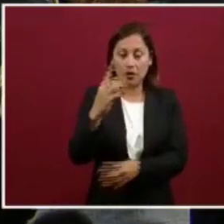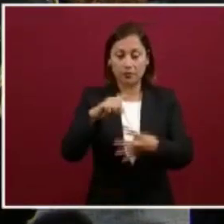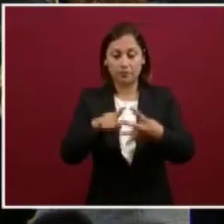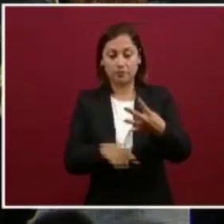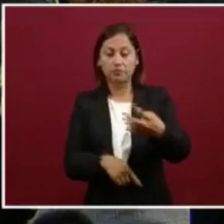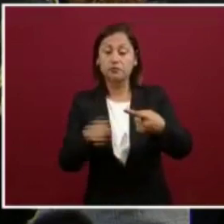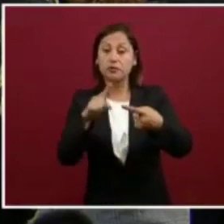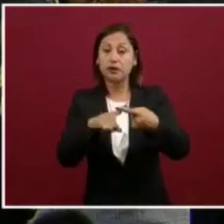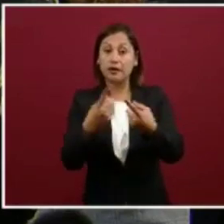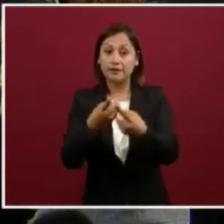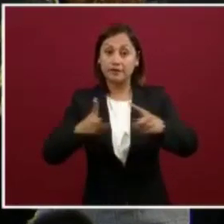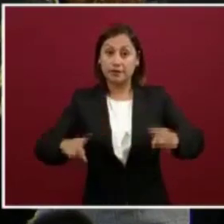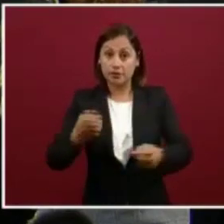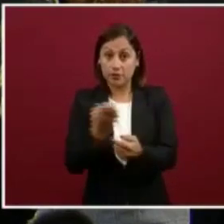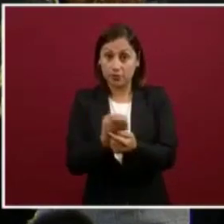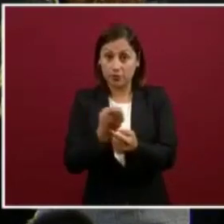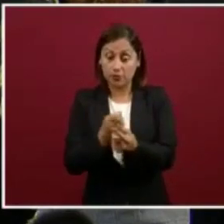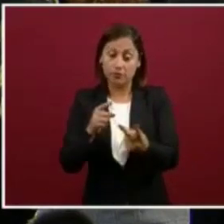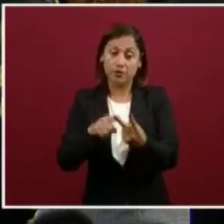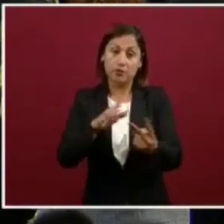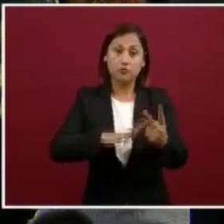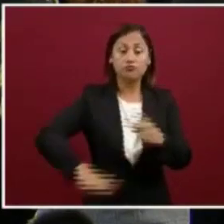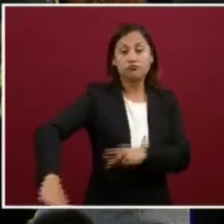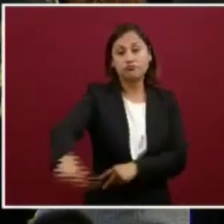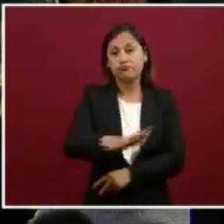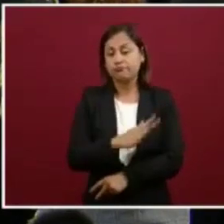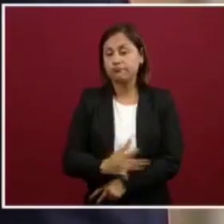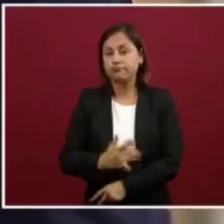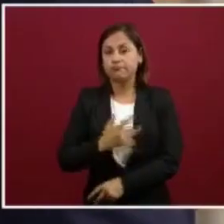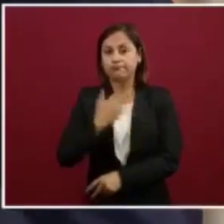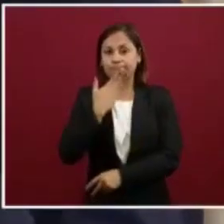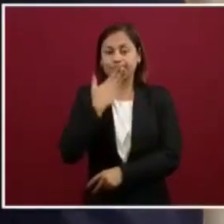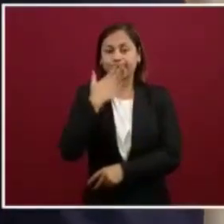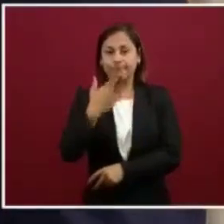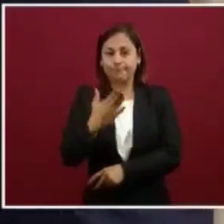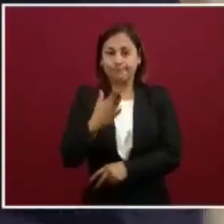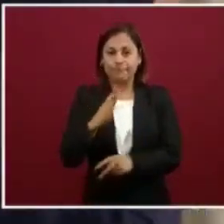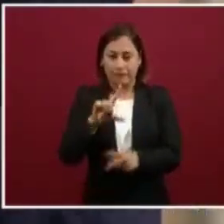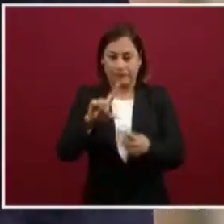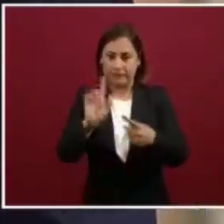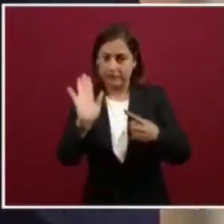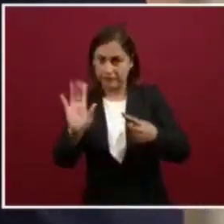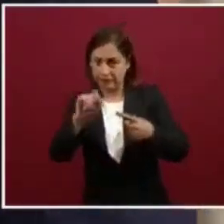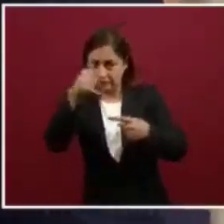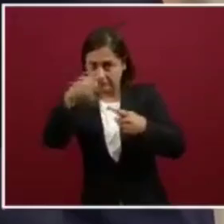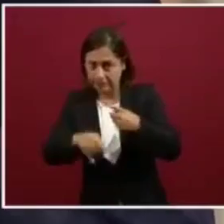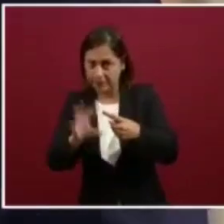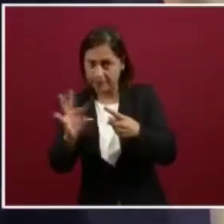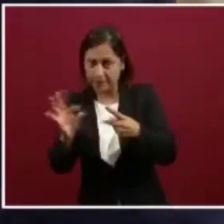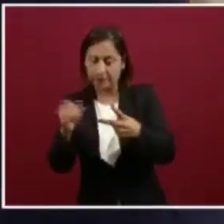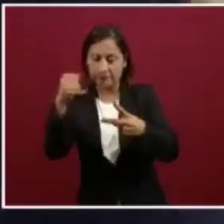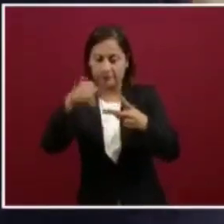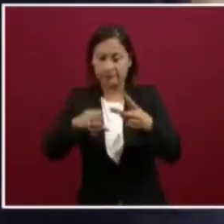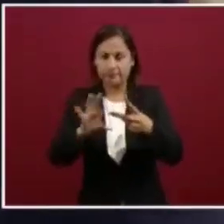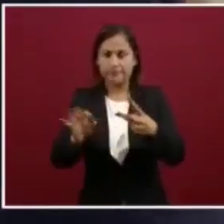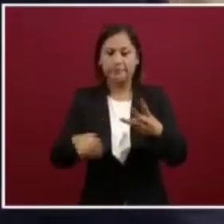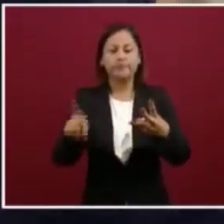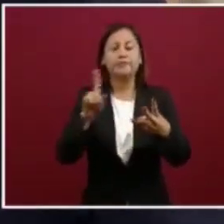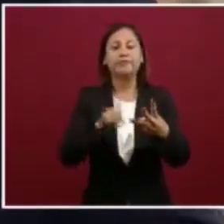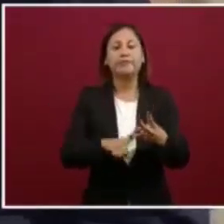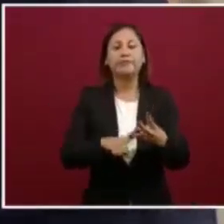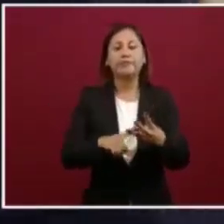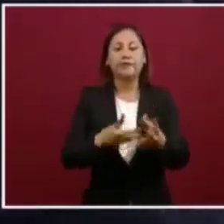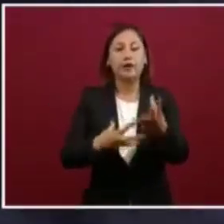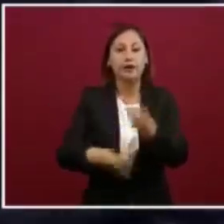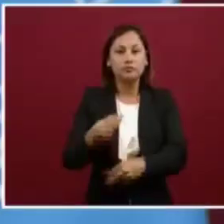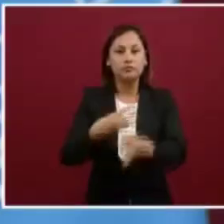económico, bienestar social, pero el desarrollo económico ahorita vamos a ver en qué. Bienestar social vamos a ver en qué, sostenibilidad ambiental